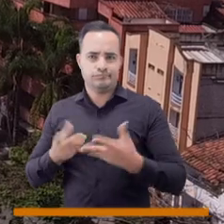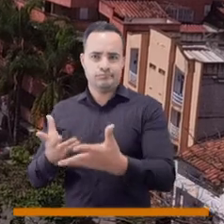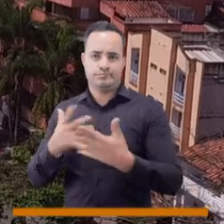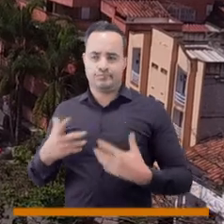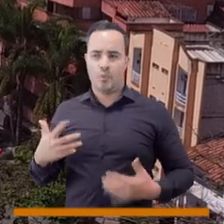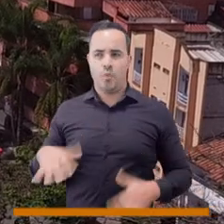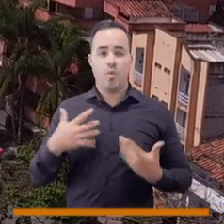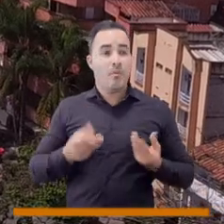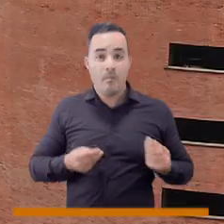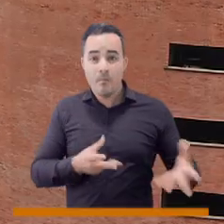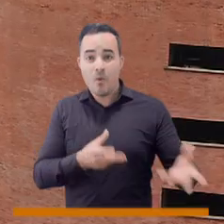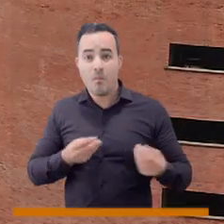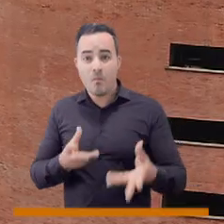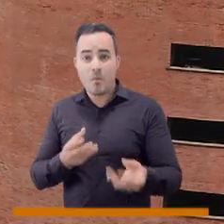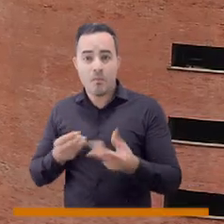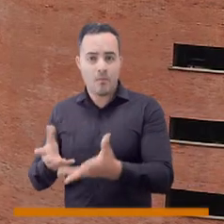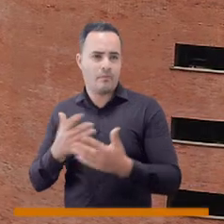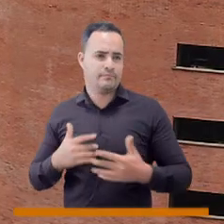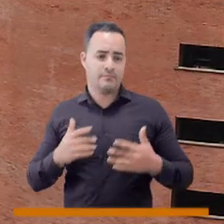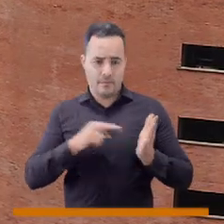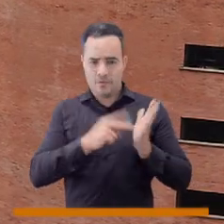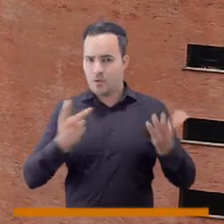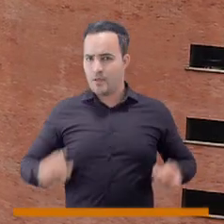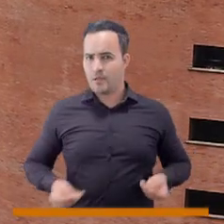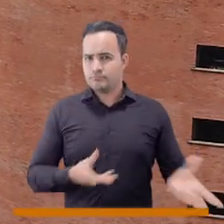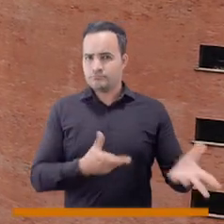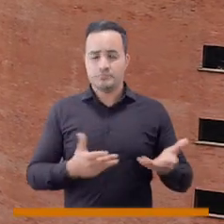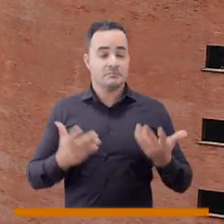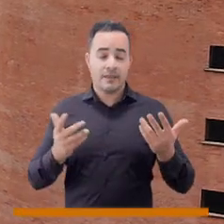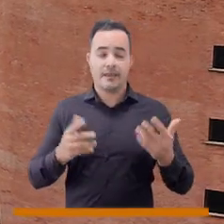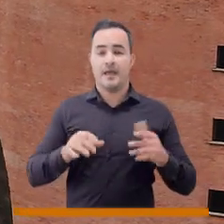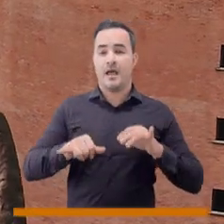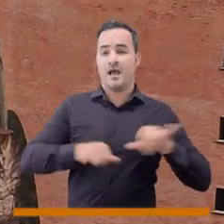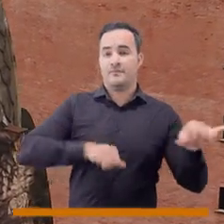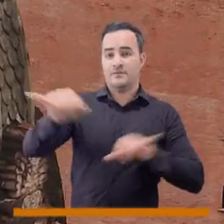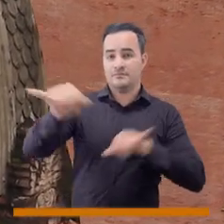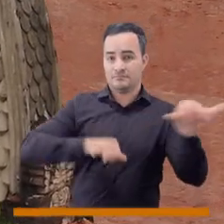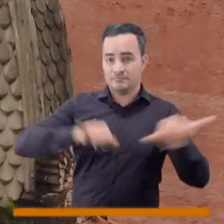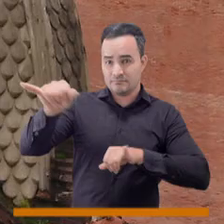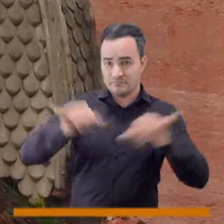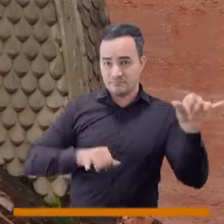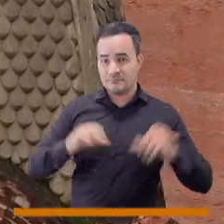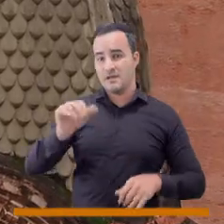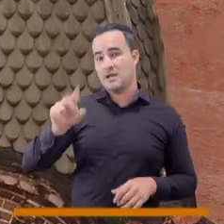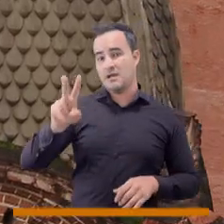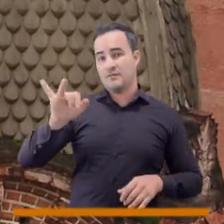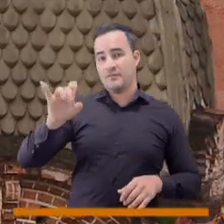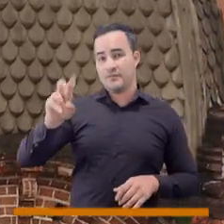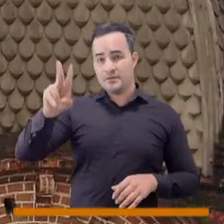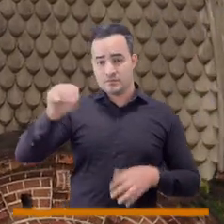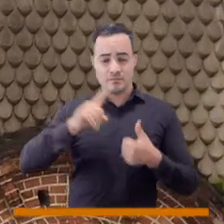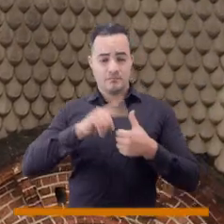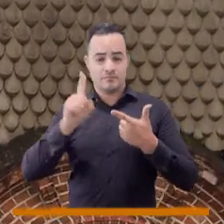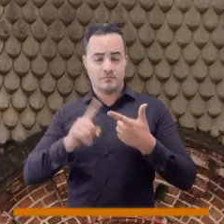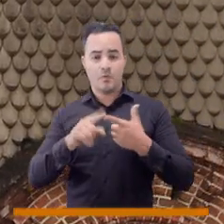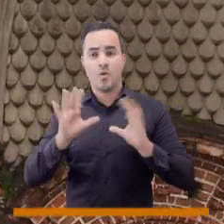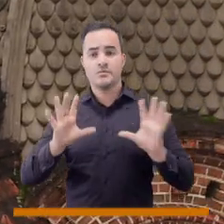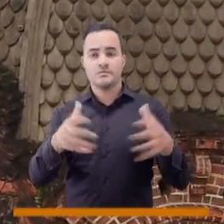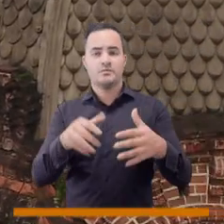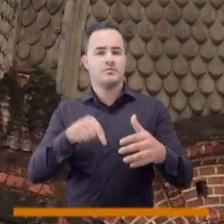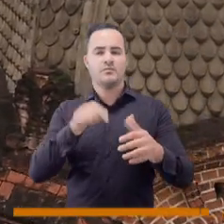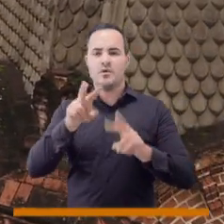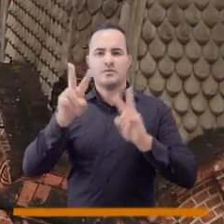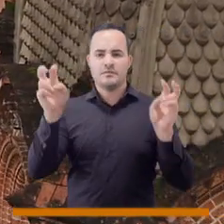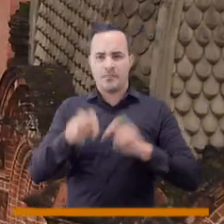de tecnología para el desarrollo de aviación, para el desarrollo del sector